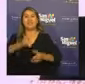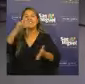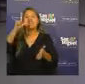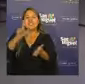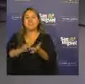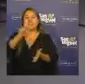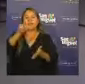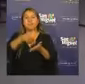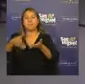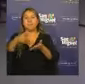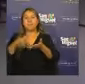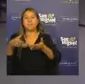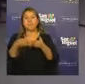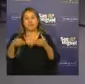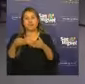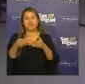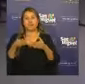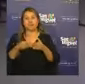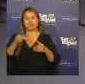¡7.000 millones de pesos!